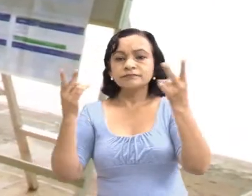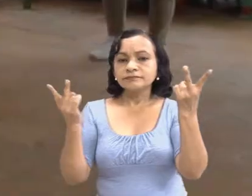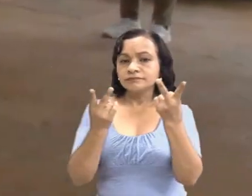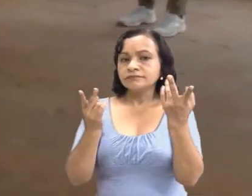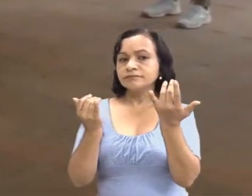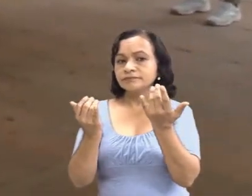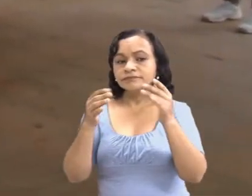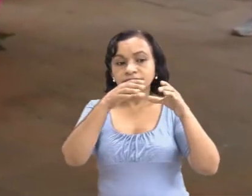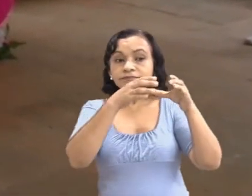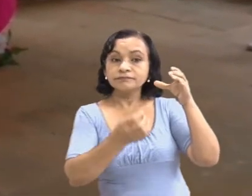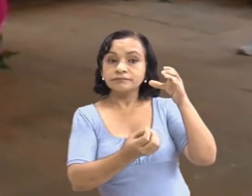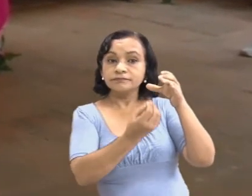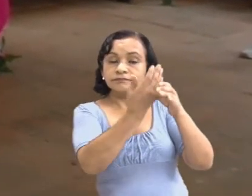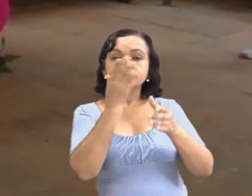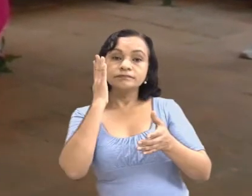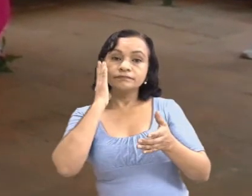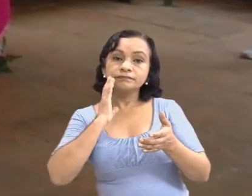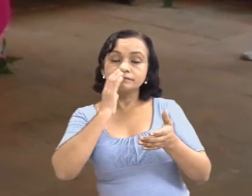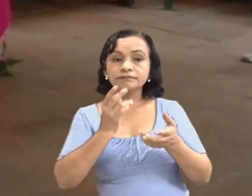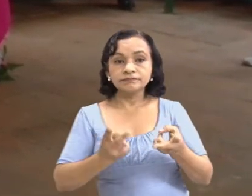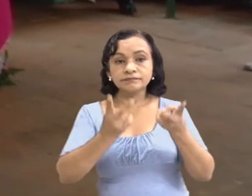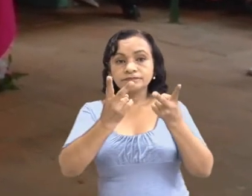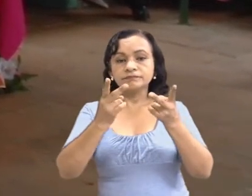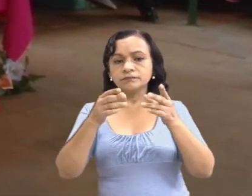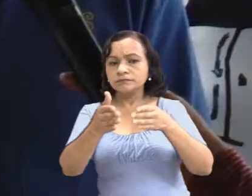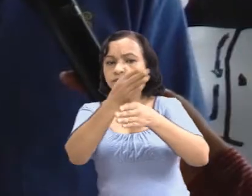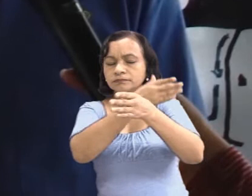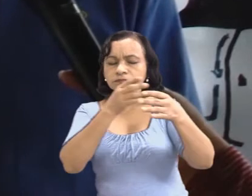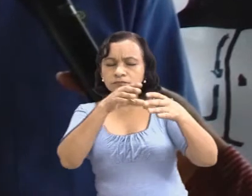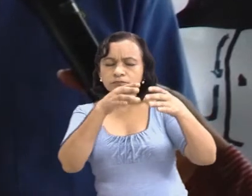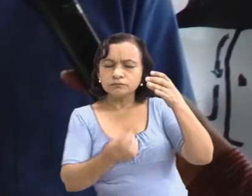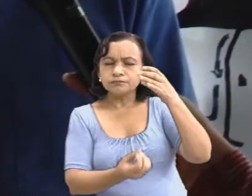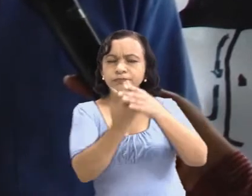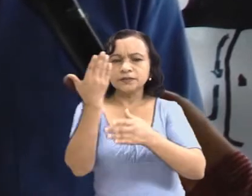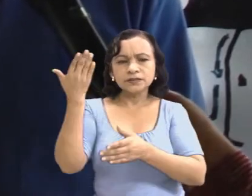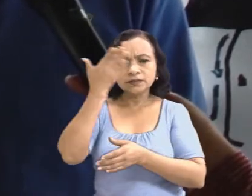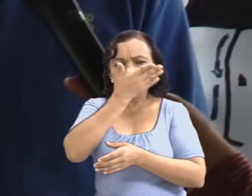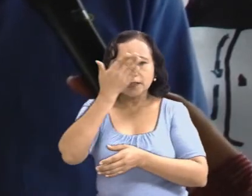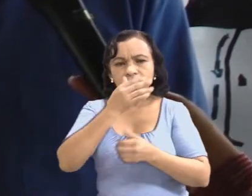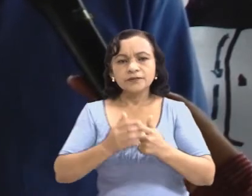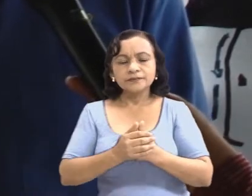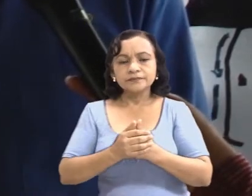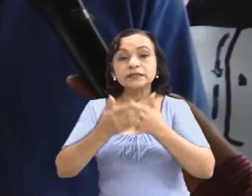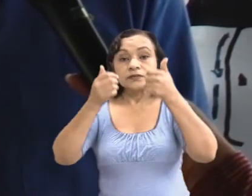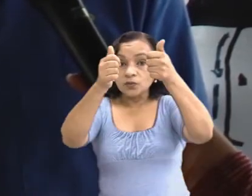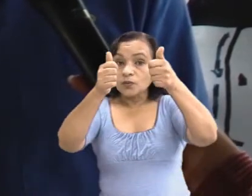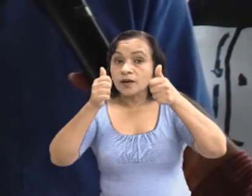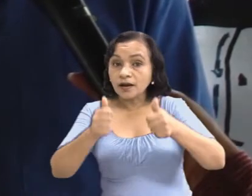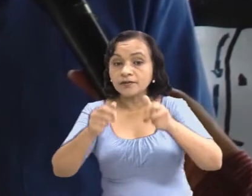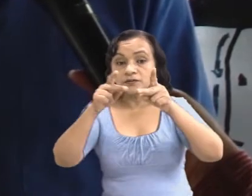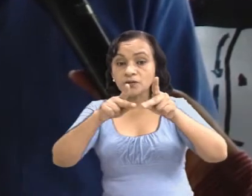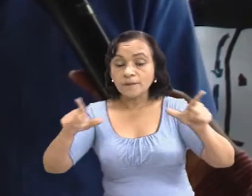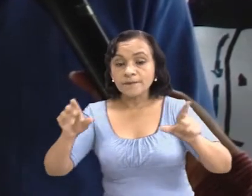aportando esa experiencia de vida con las erupciones recientes del Cerro Negro. Tenemos ya un plan de aviso, incluso dentro de nuestra organización,